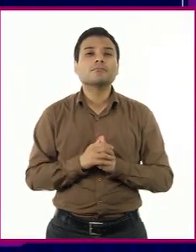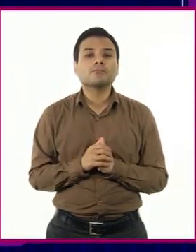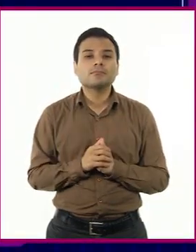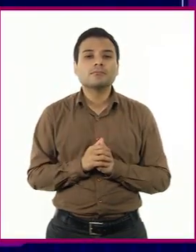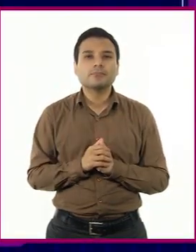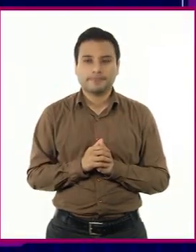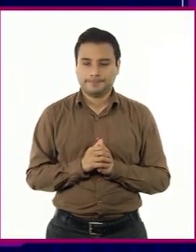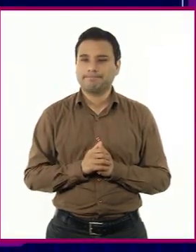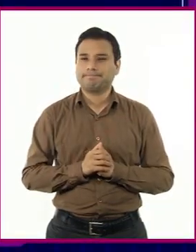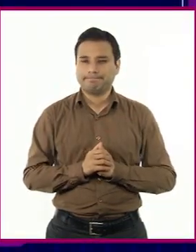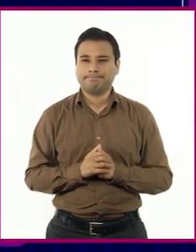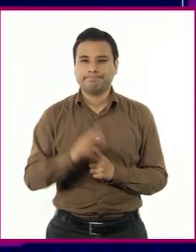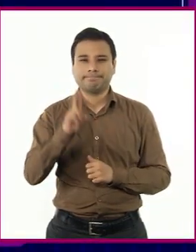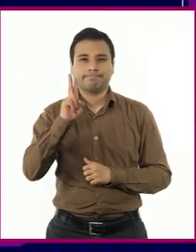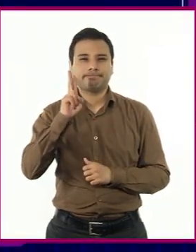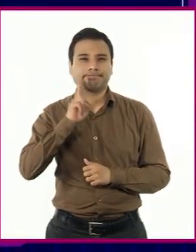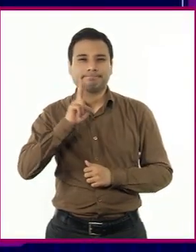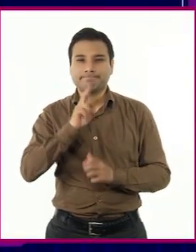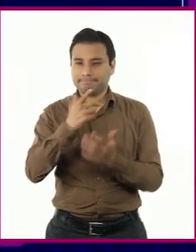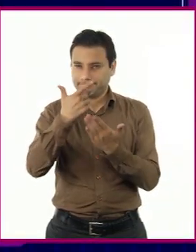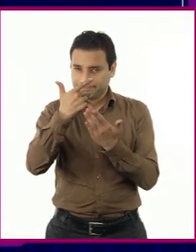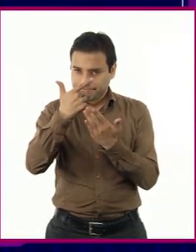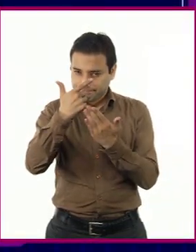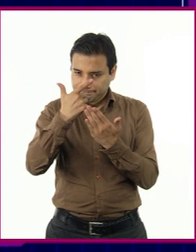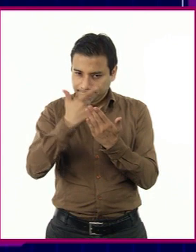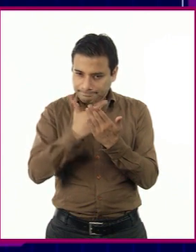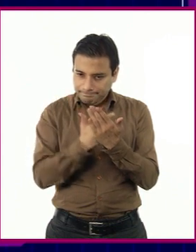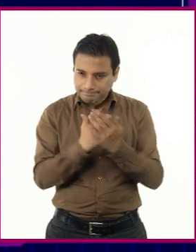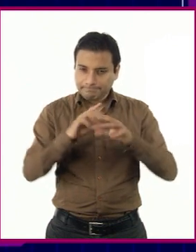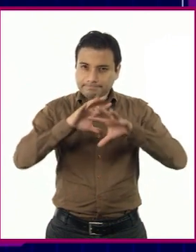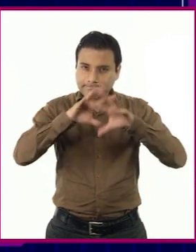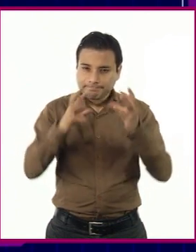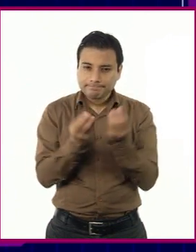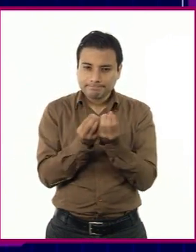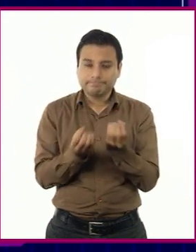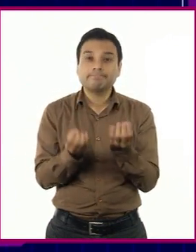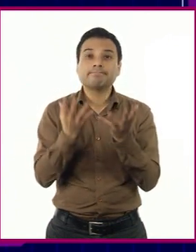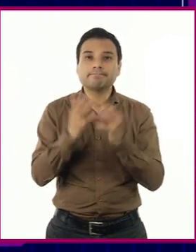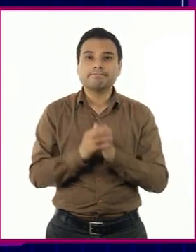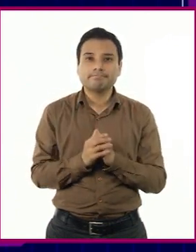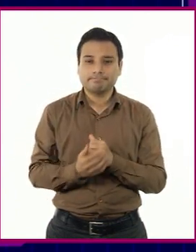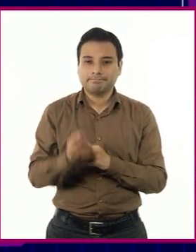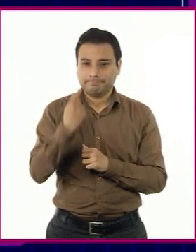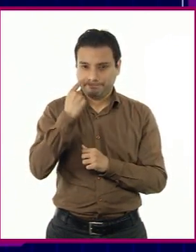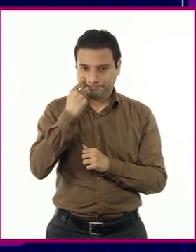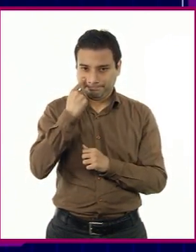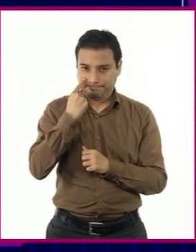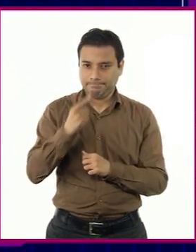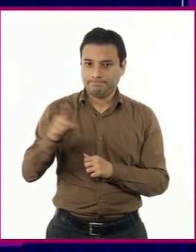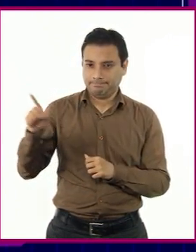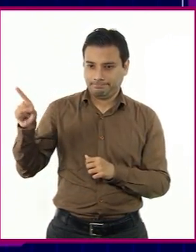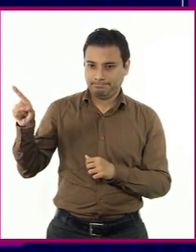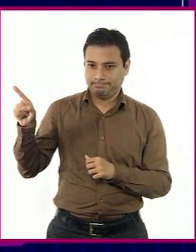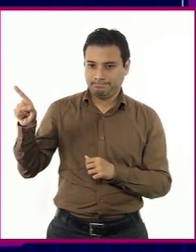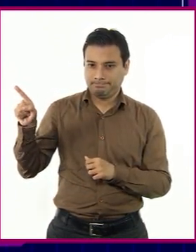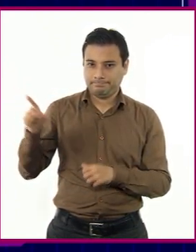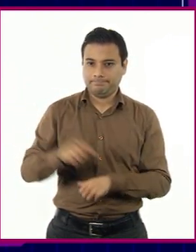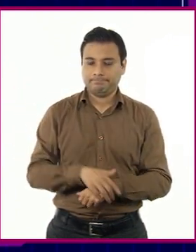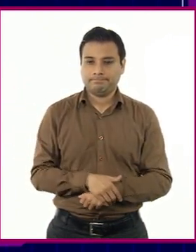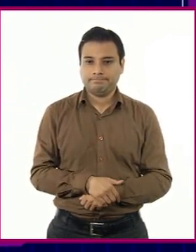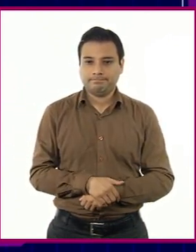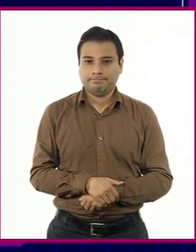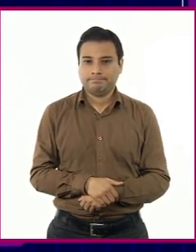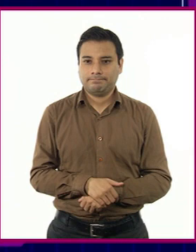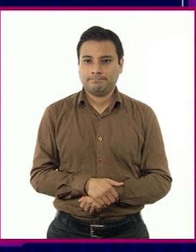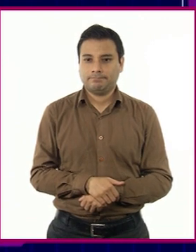el promedio de los datos de producción de petróleo, es decir, 3.3 millones más 3.3 millones más